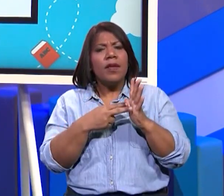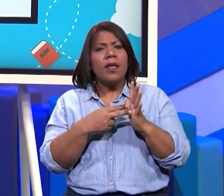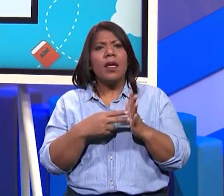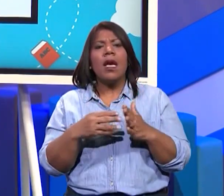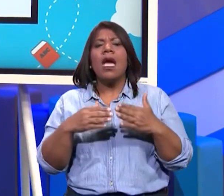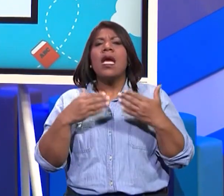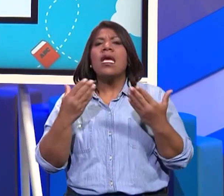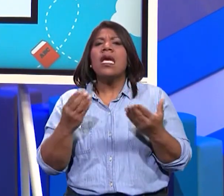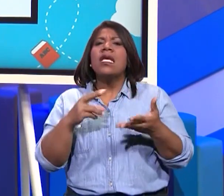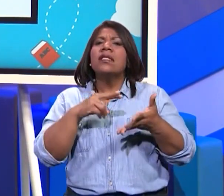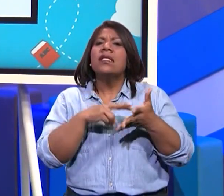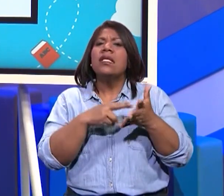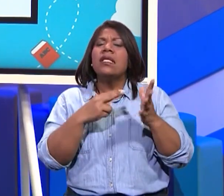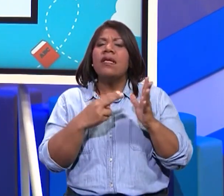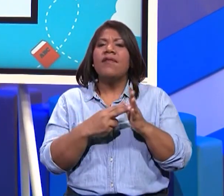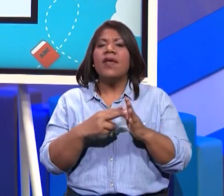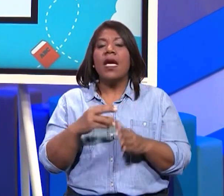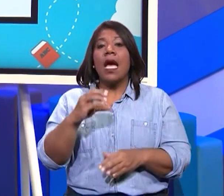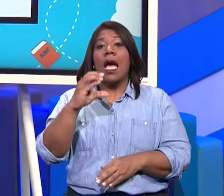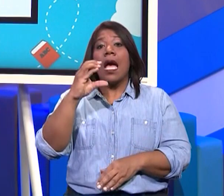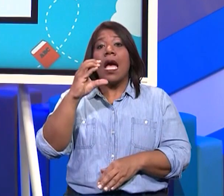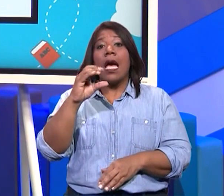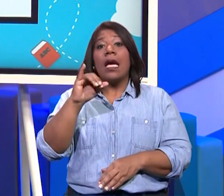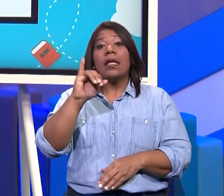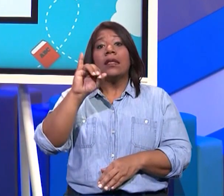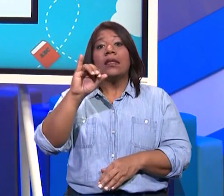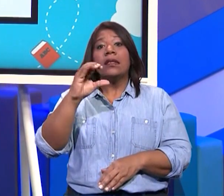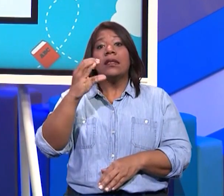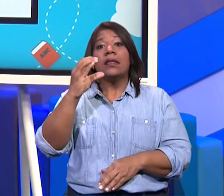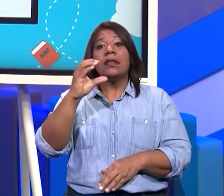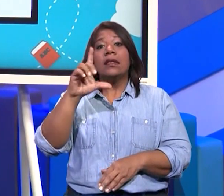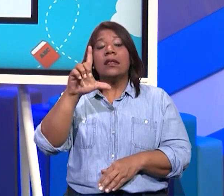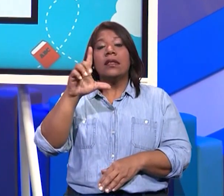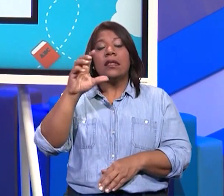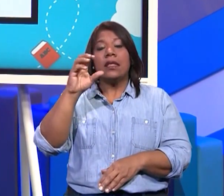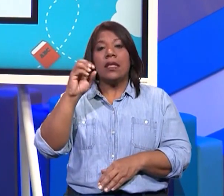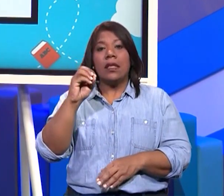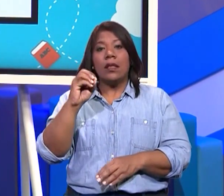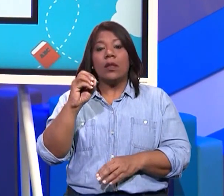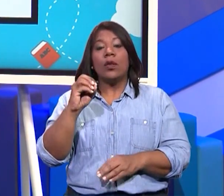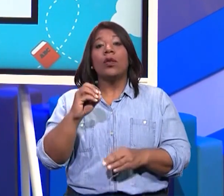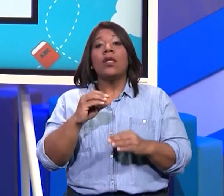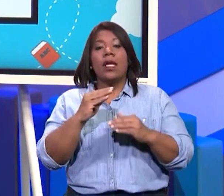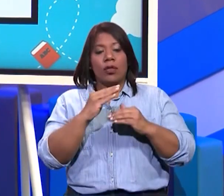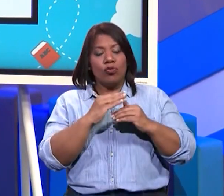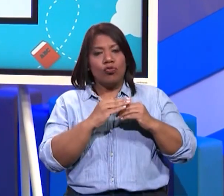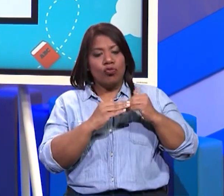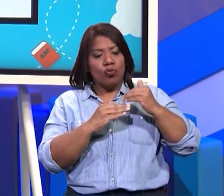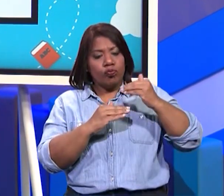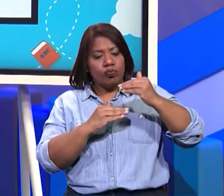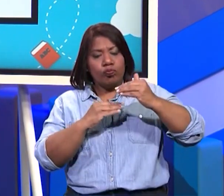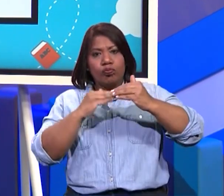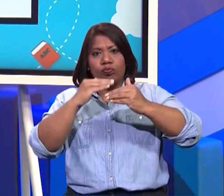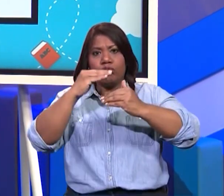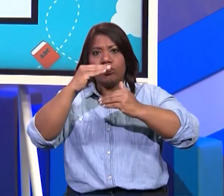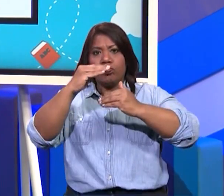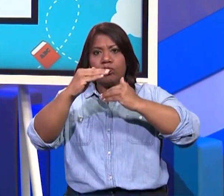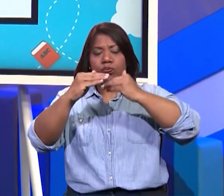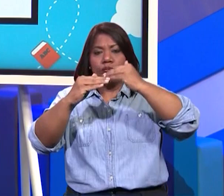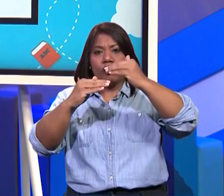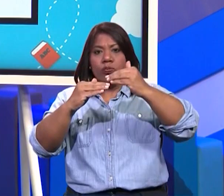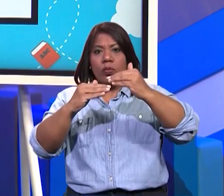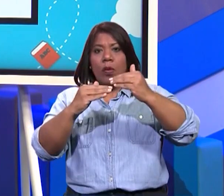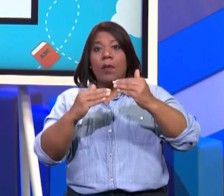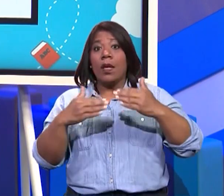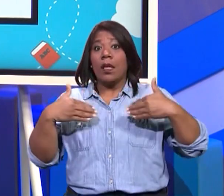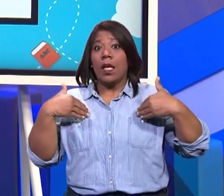un ciclo biológico? Un ciclo biológico es un conjunto de etapas en donde los animales